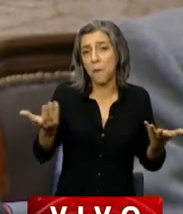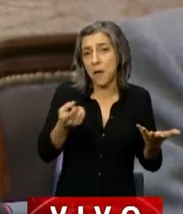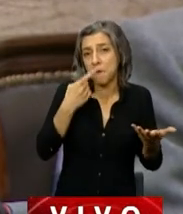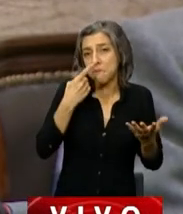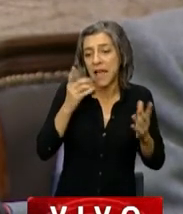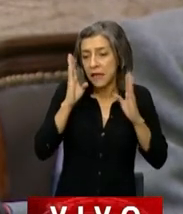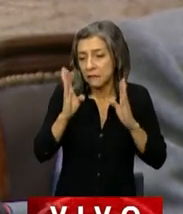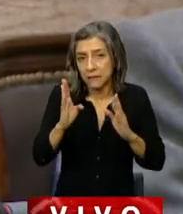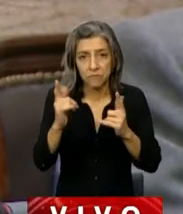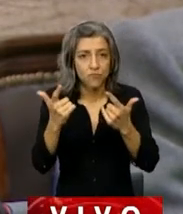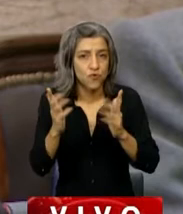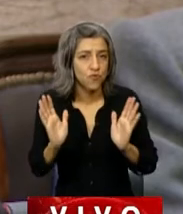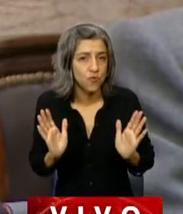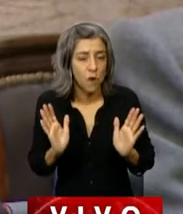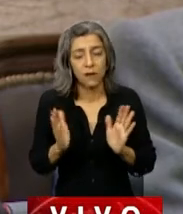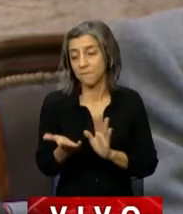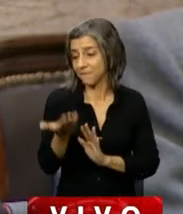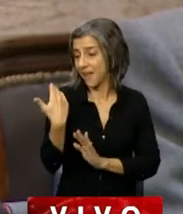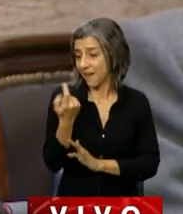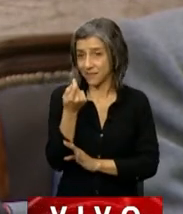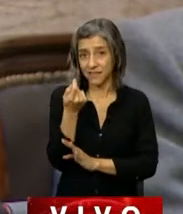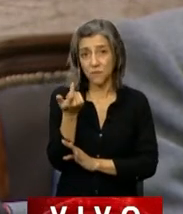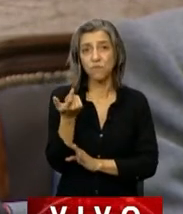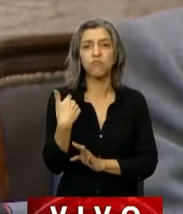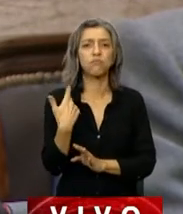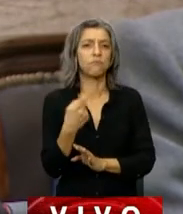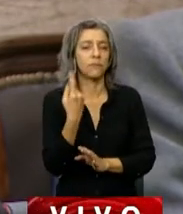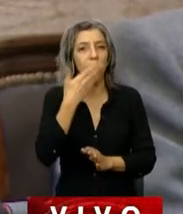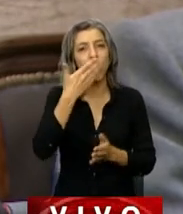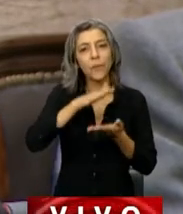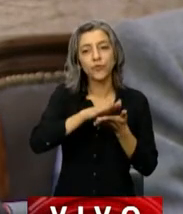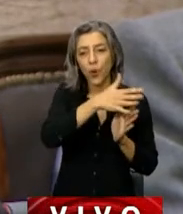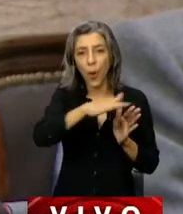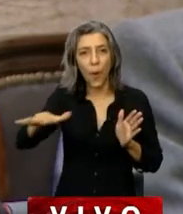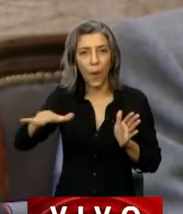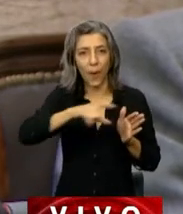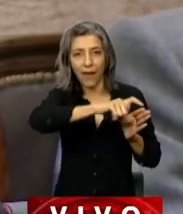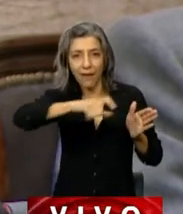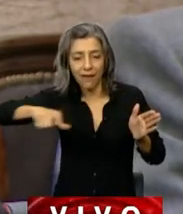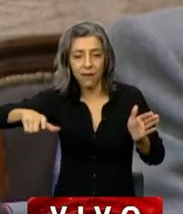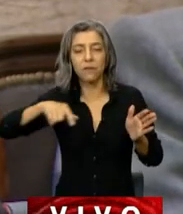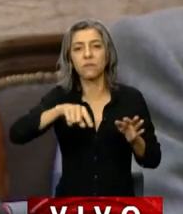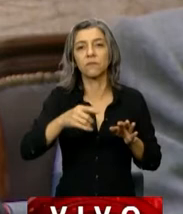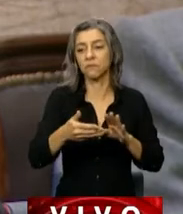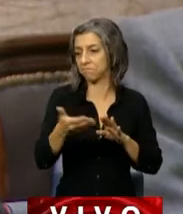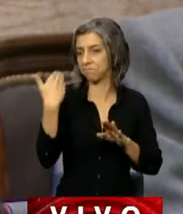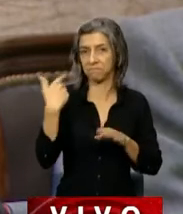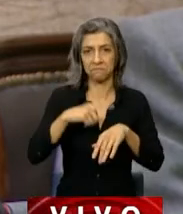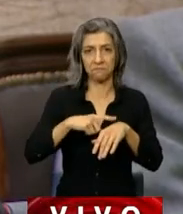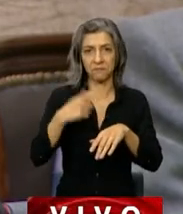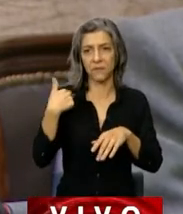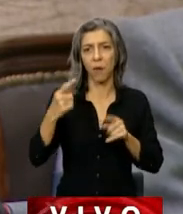poco, hablando de las costas, se extendió por un plazo de 10 años la concesión de la explotación